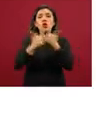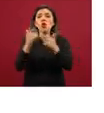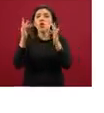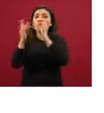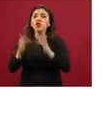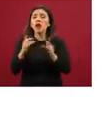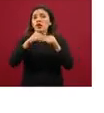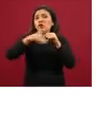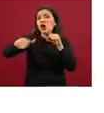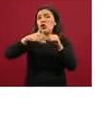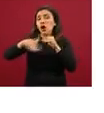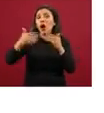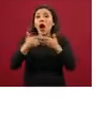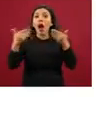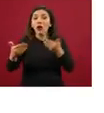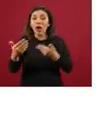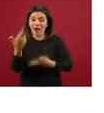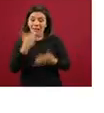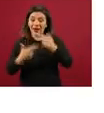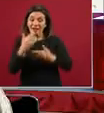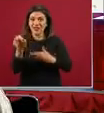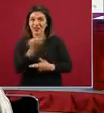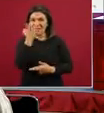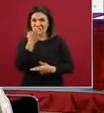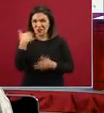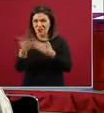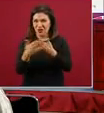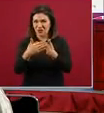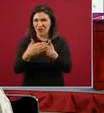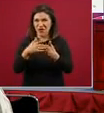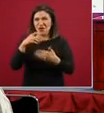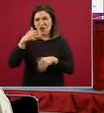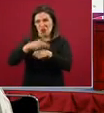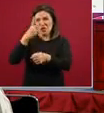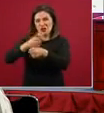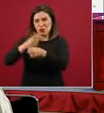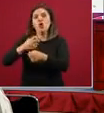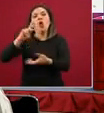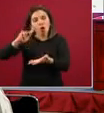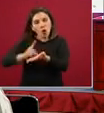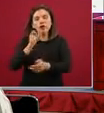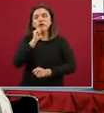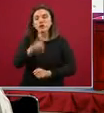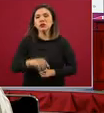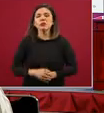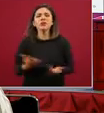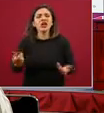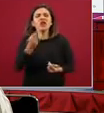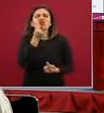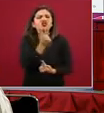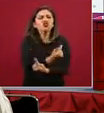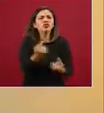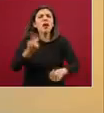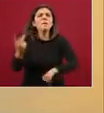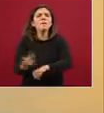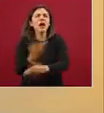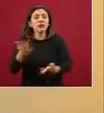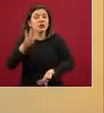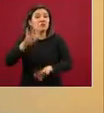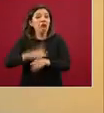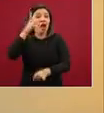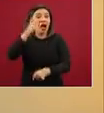fortalecerlo en este Aprende en Casa, regreso a clases número 2. ¿Qué pasa con las niñas y niños? Se